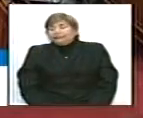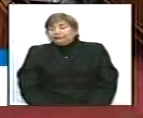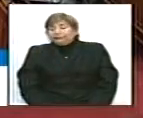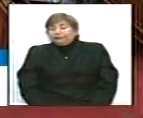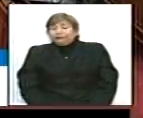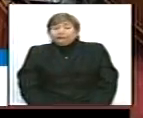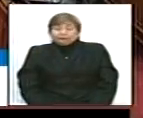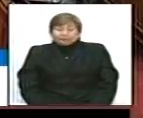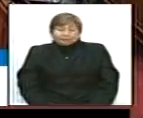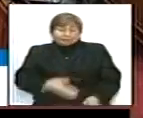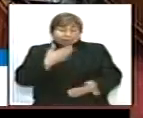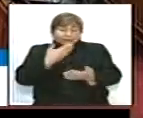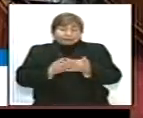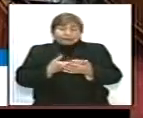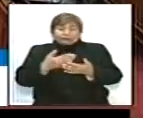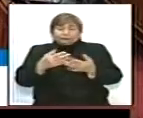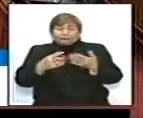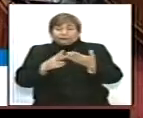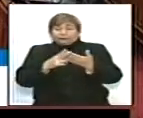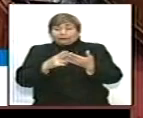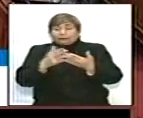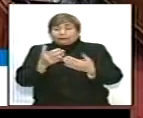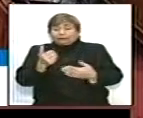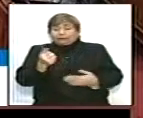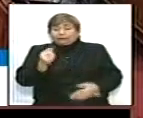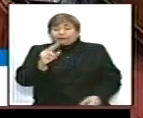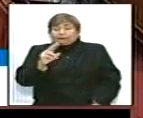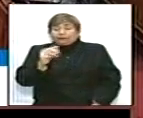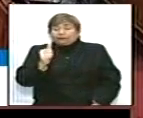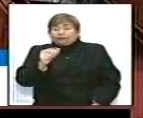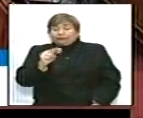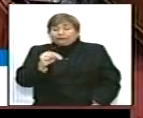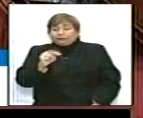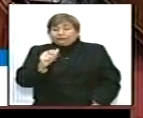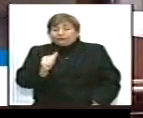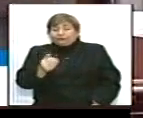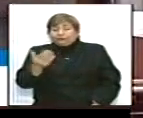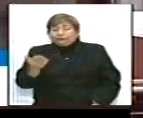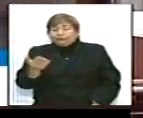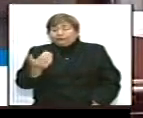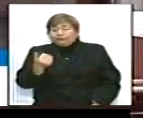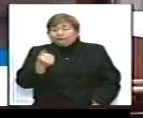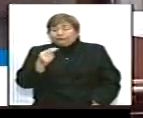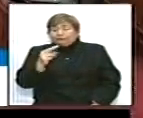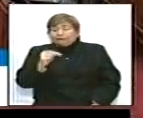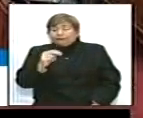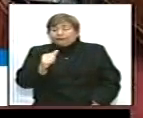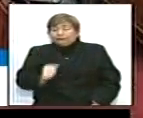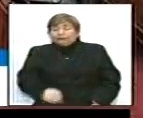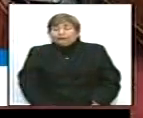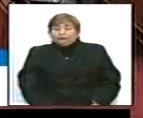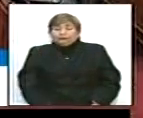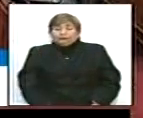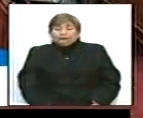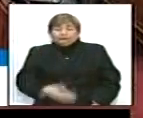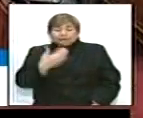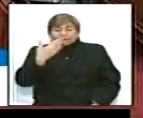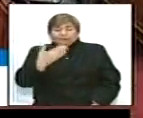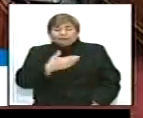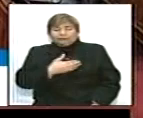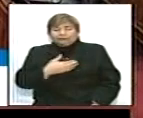Gracias, presidente. Me solicito una interrupción al congresista Arana, presidente, si usted lo permite. Congresista Arana, por favor.